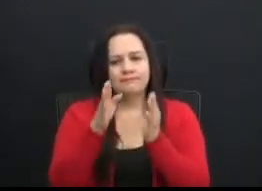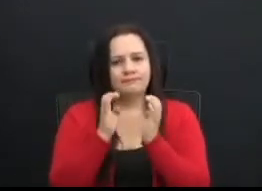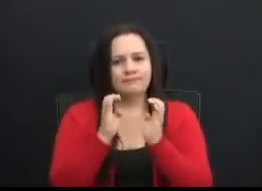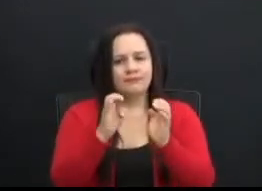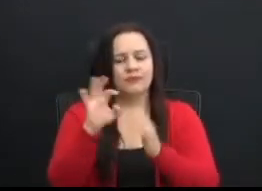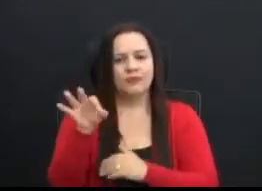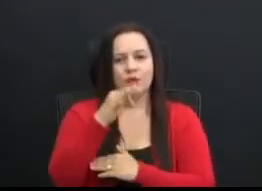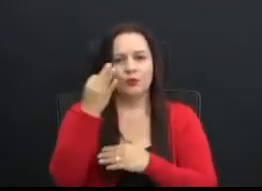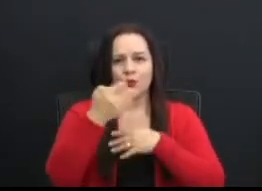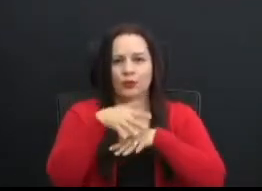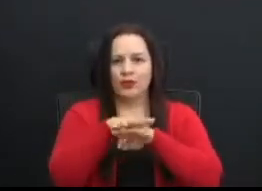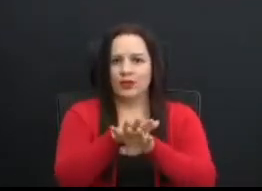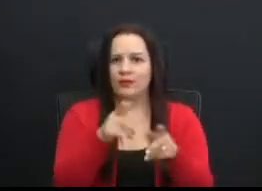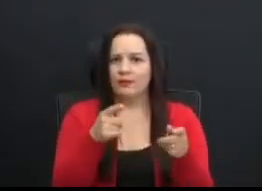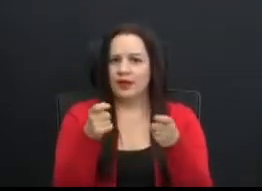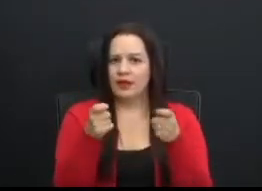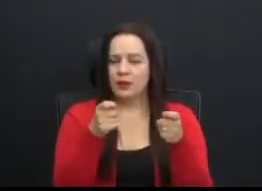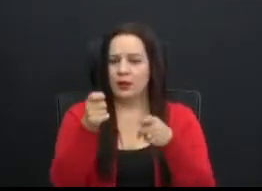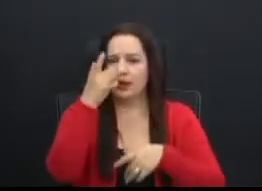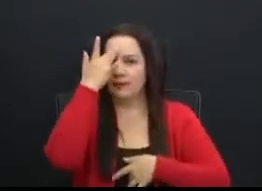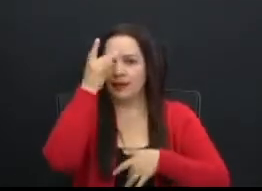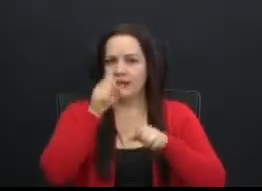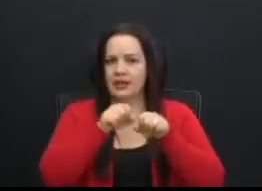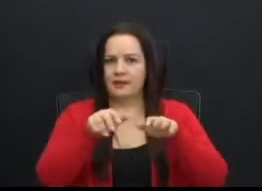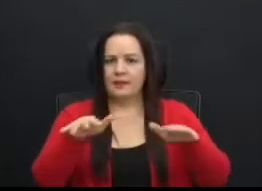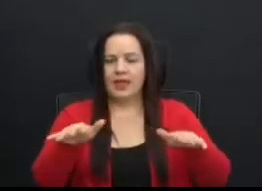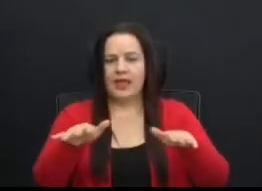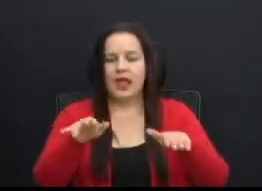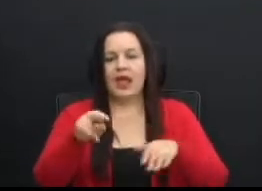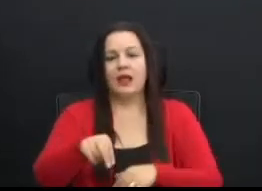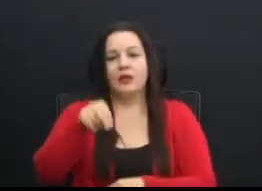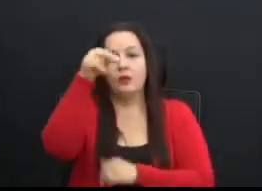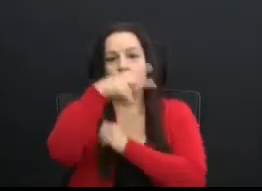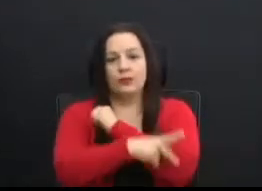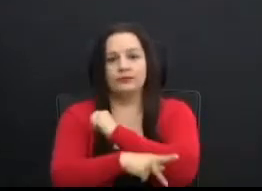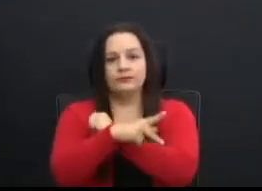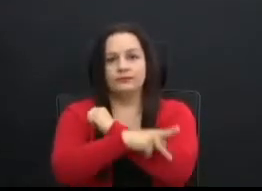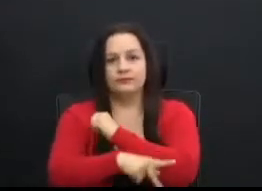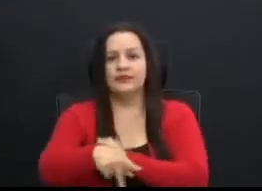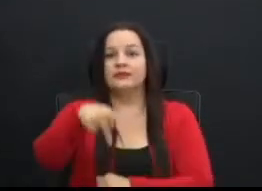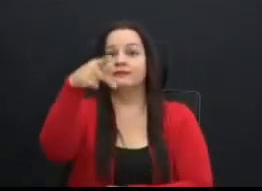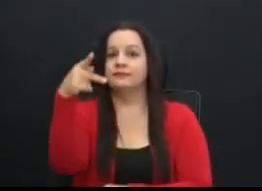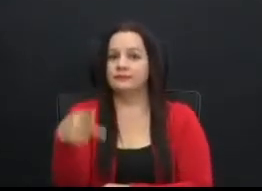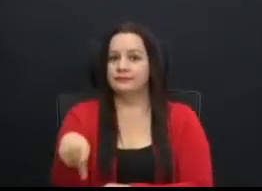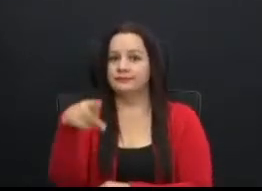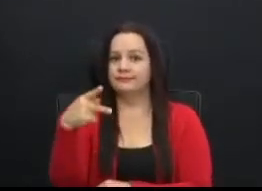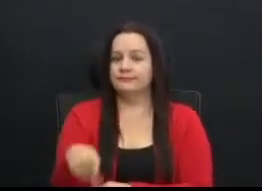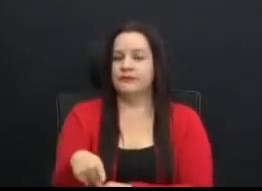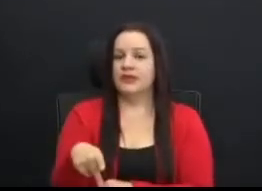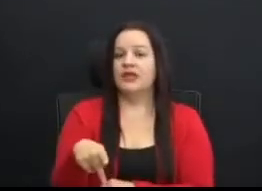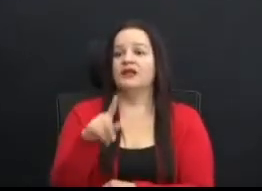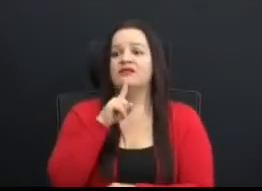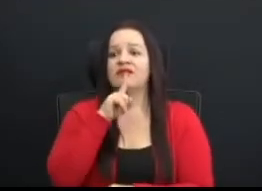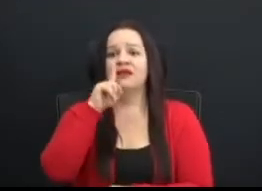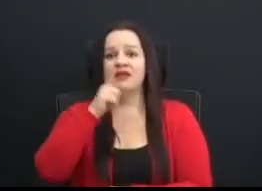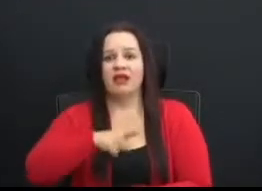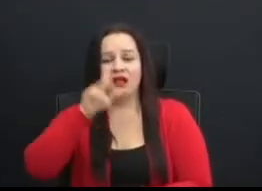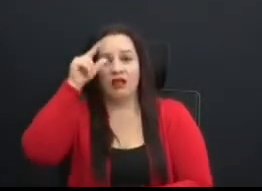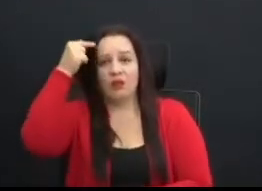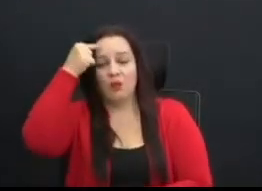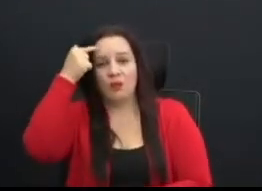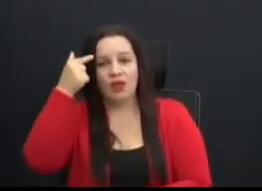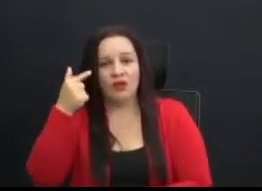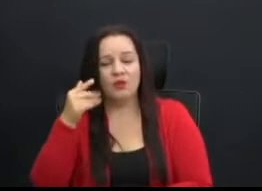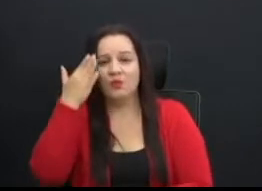manera integral el manejo de la pandemia. La zona norte está en riesgo y la realidad es que el gobierno no